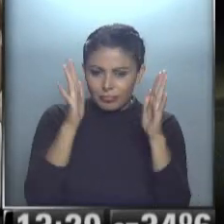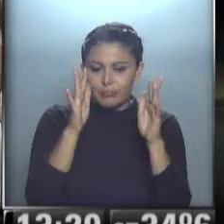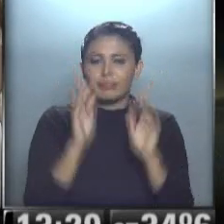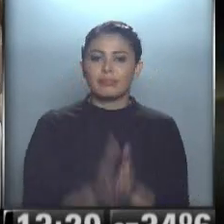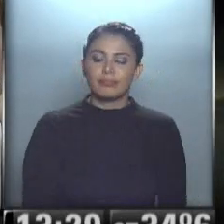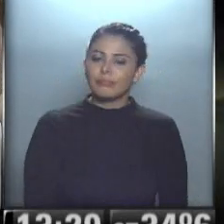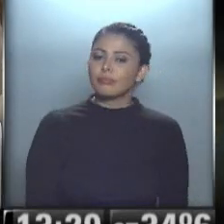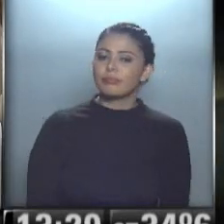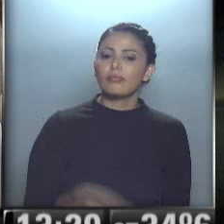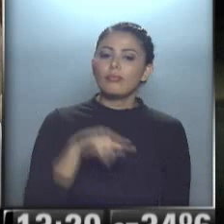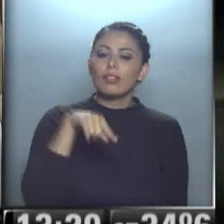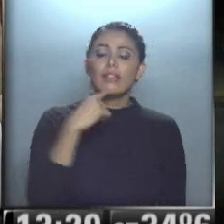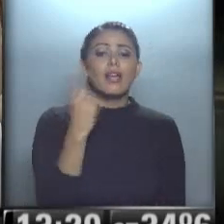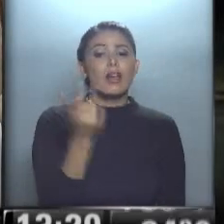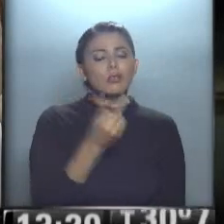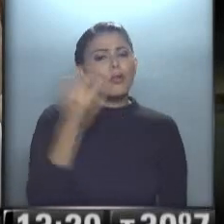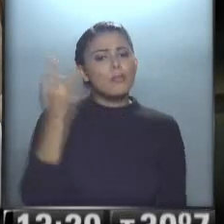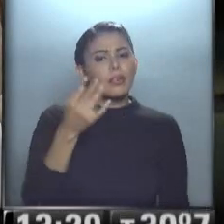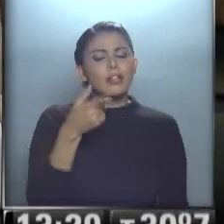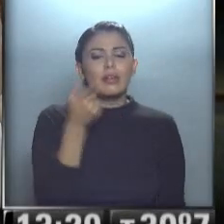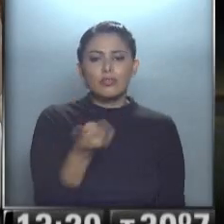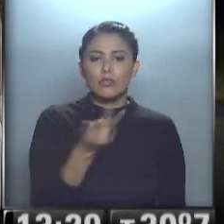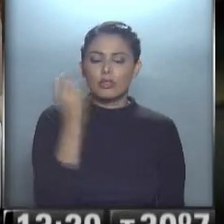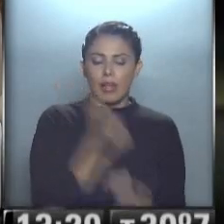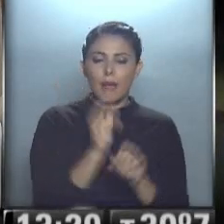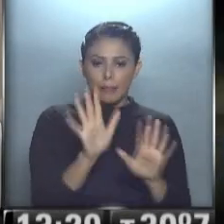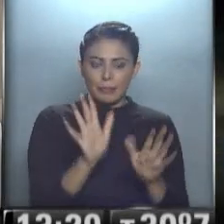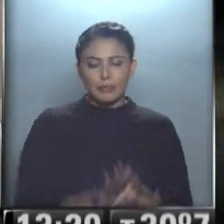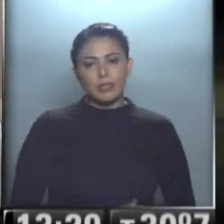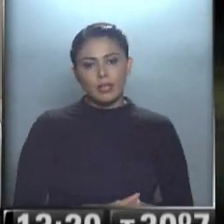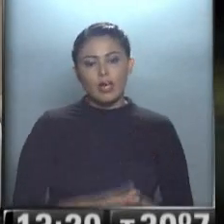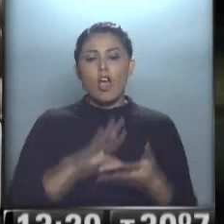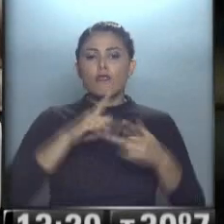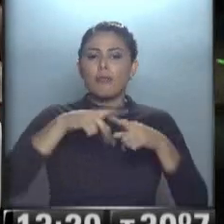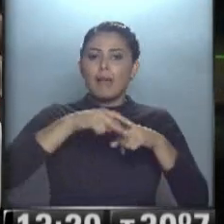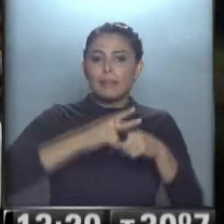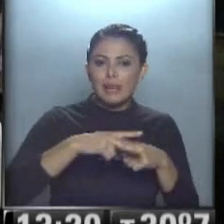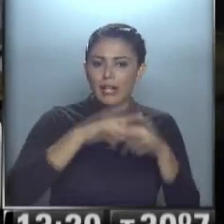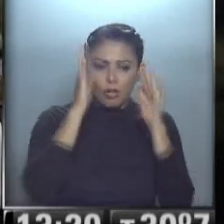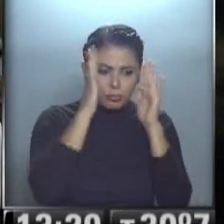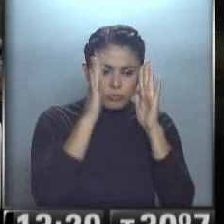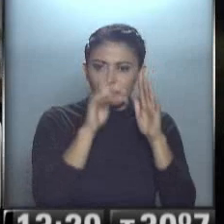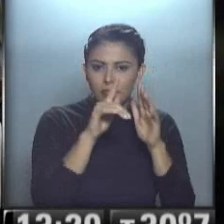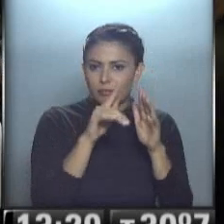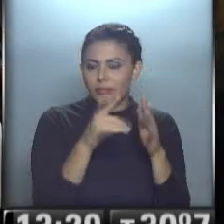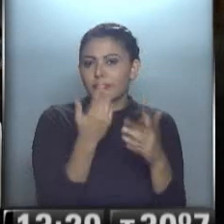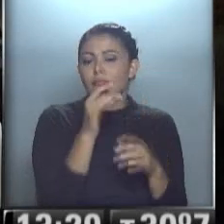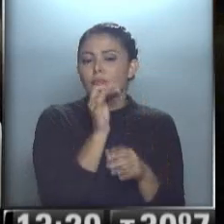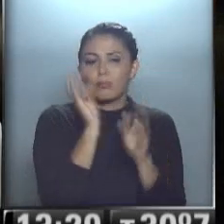interfieren. Lo que tiene de bueno ellos es que no trabajan, a ver, mecánicamente ninguno de los dos.